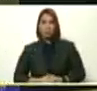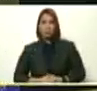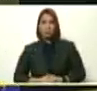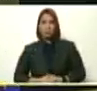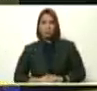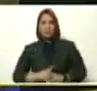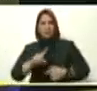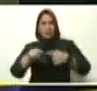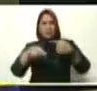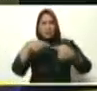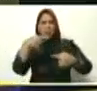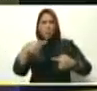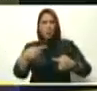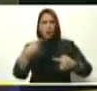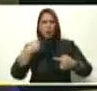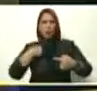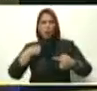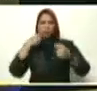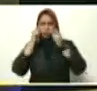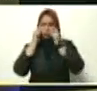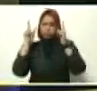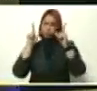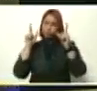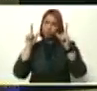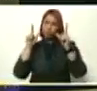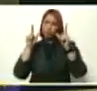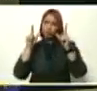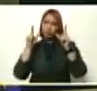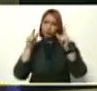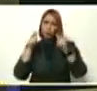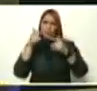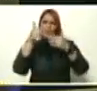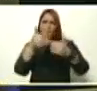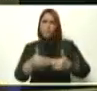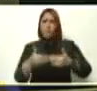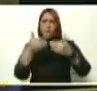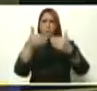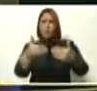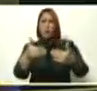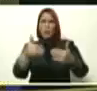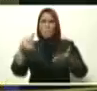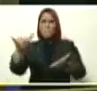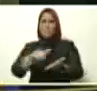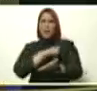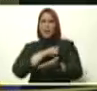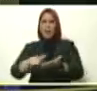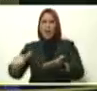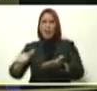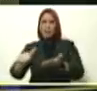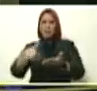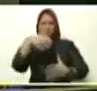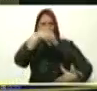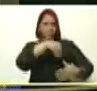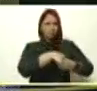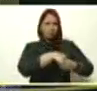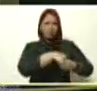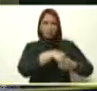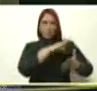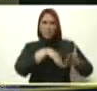Y después me enteraba que pasaba más tiempo en Miami que en Barcelona.